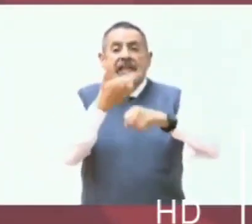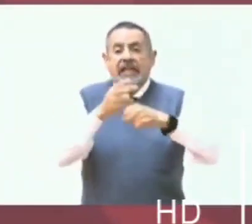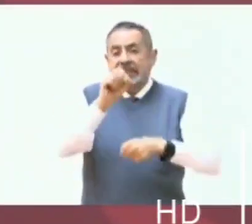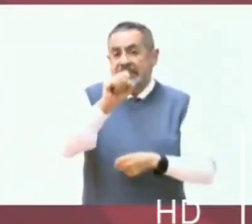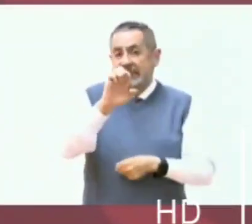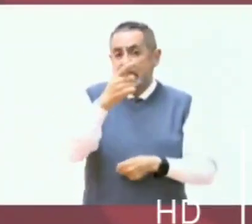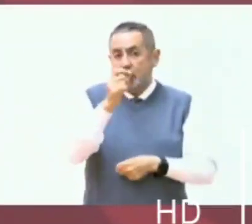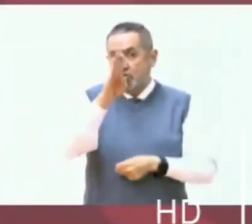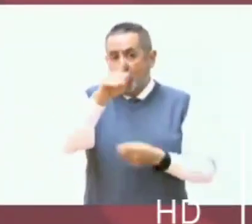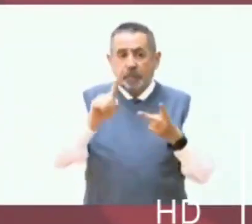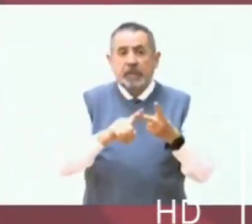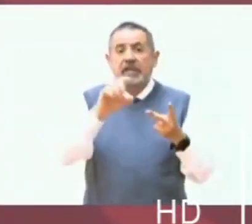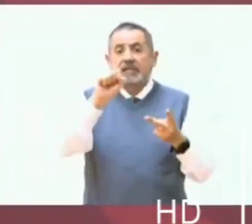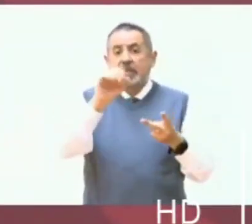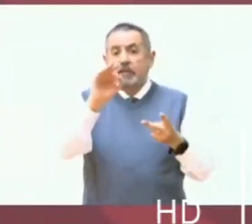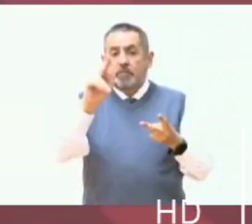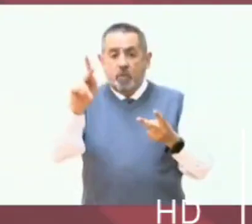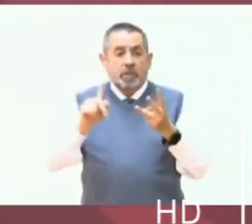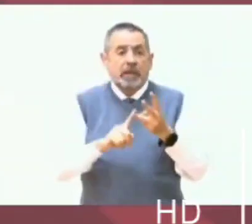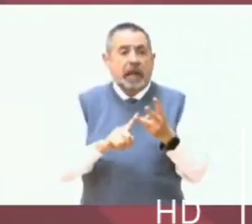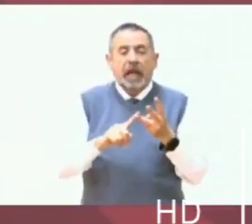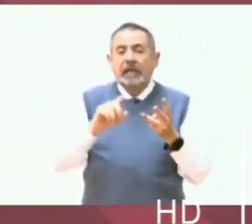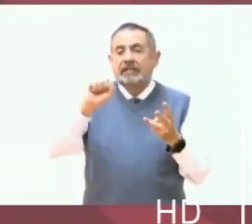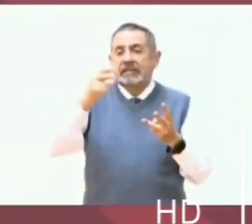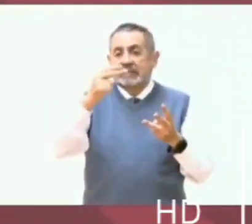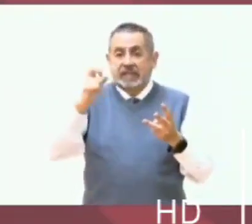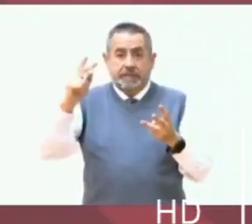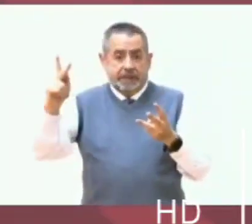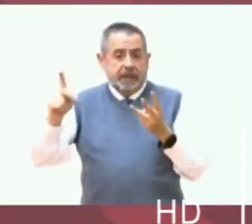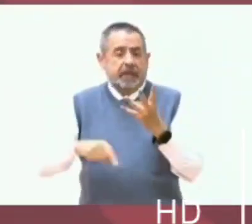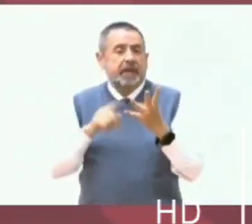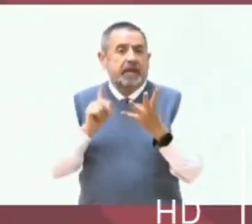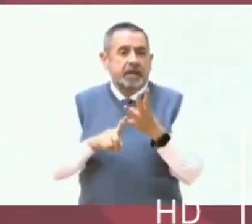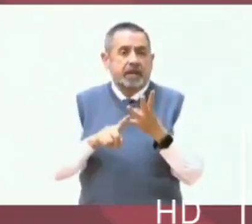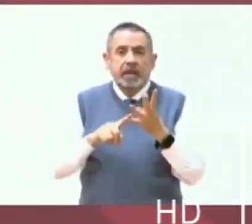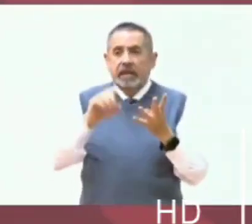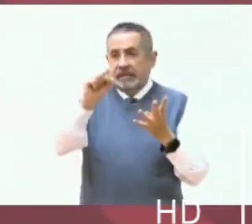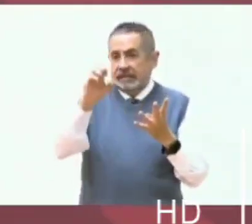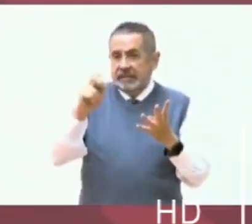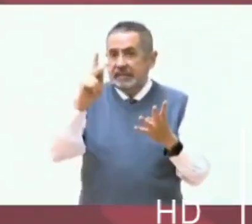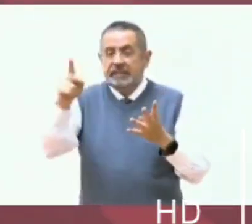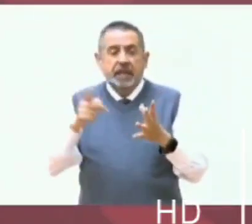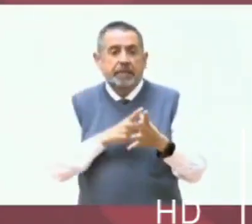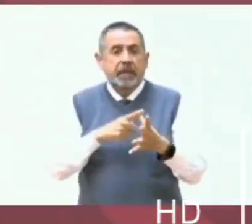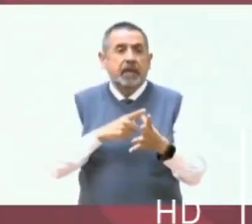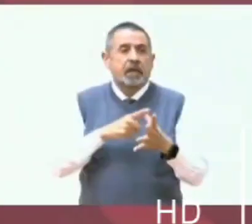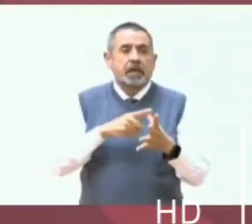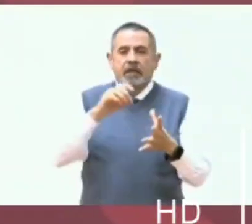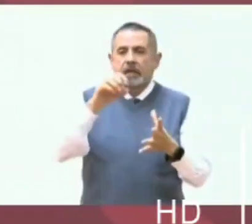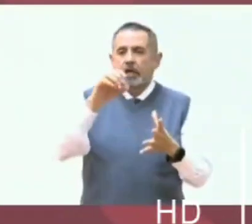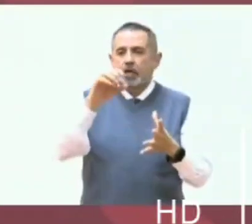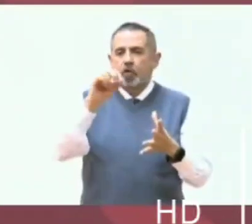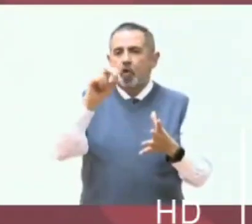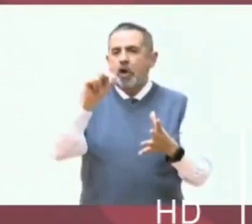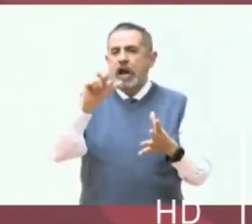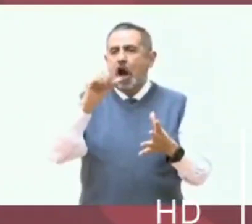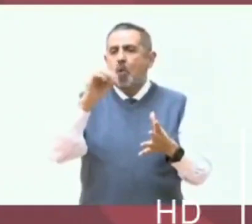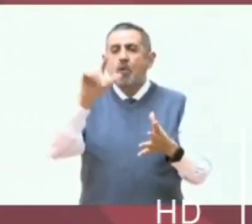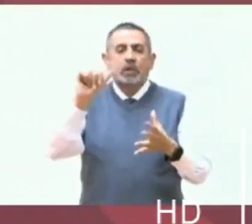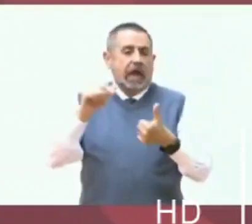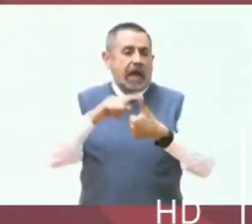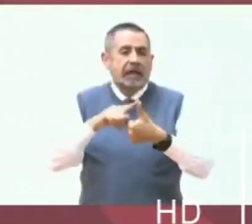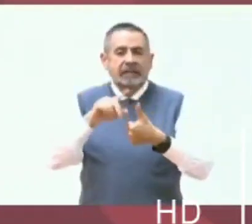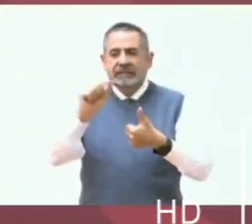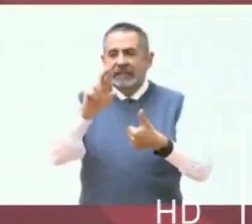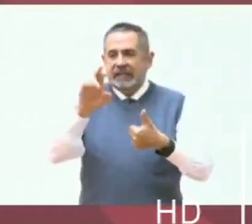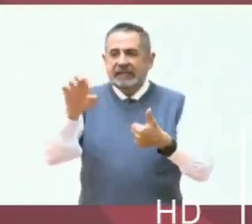Gobernación, Función Pública, Hacienda y Crédito Público, Educación Pública, Cultura y Relaciones Exteriores,